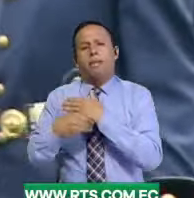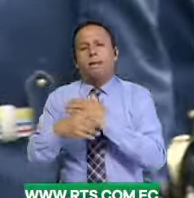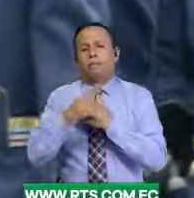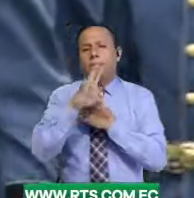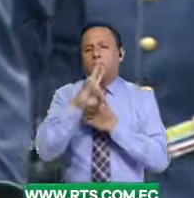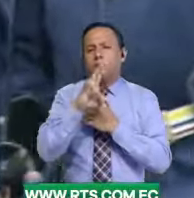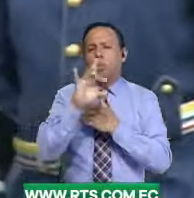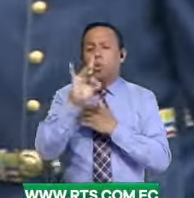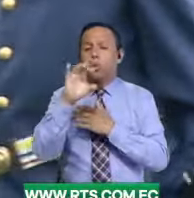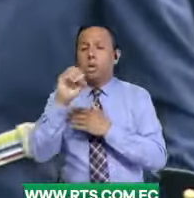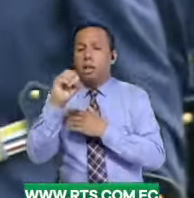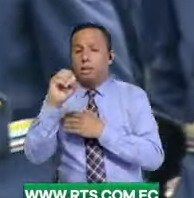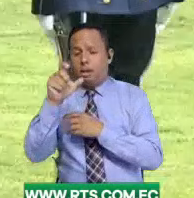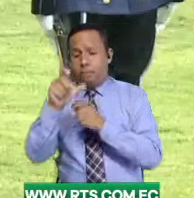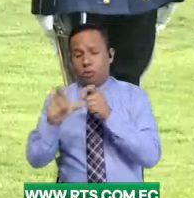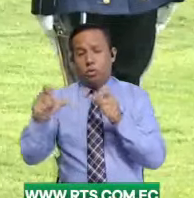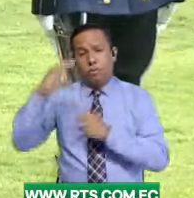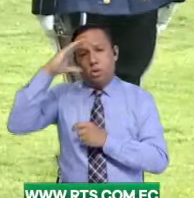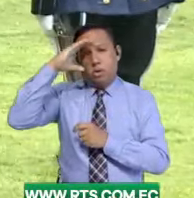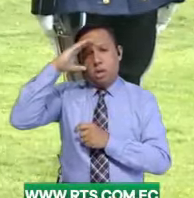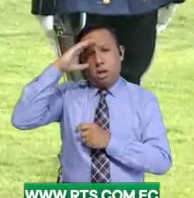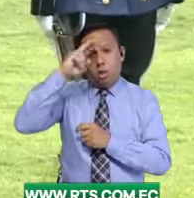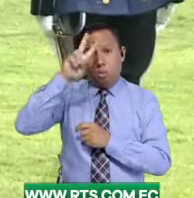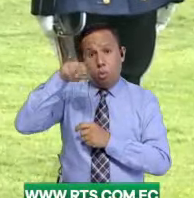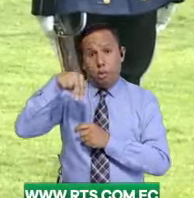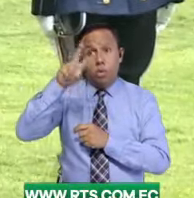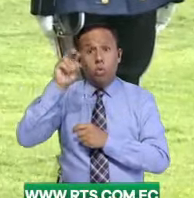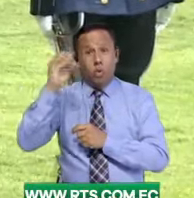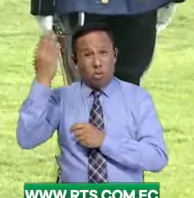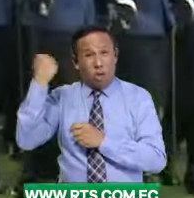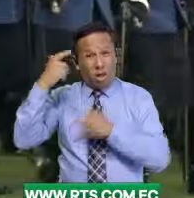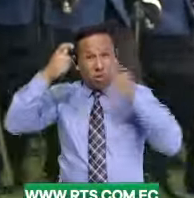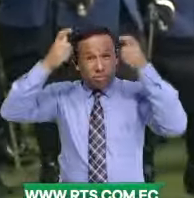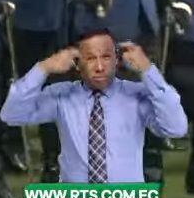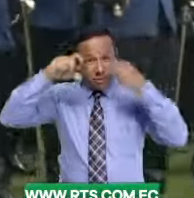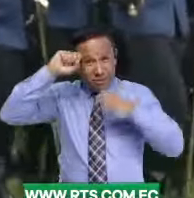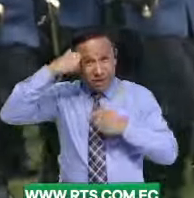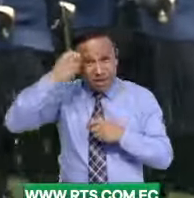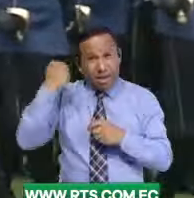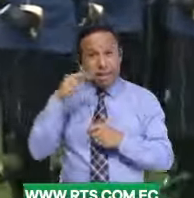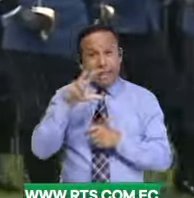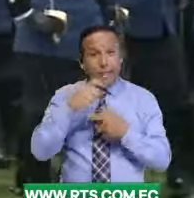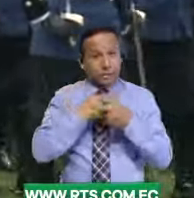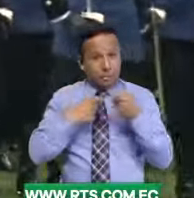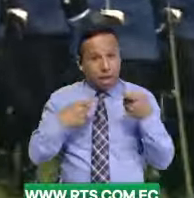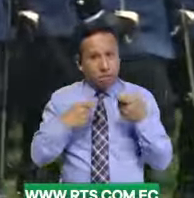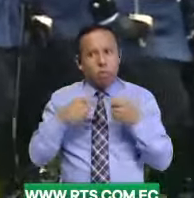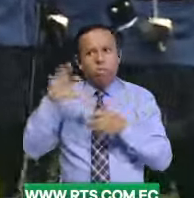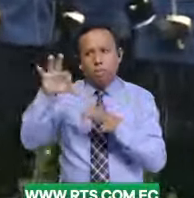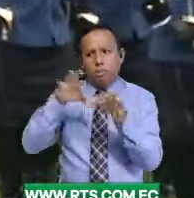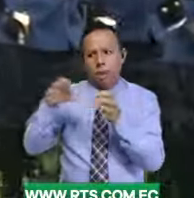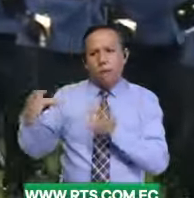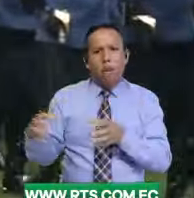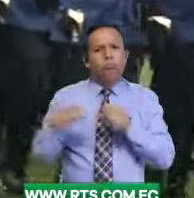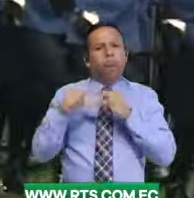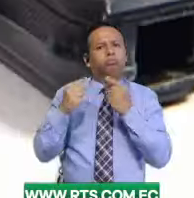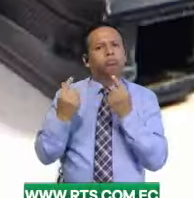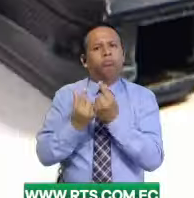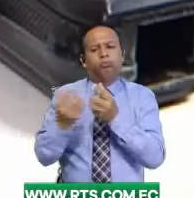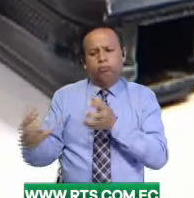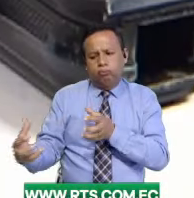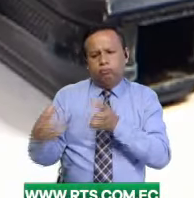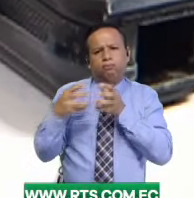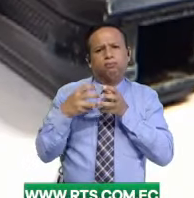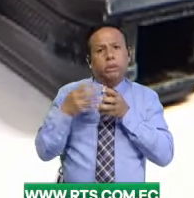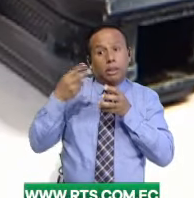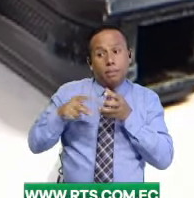780 agentes de los 2.200 que se graduaron el 13 de marzo. Van a controlar además el tráfico